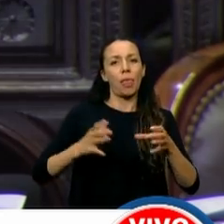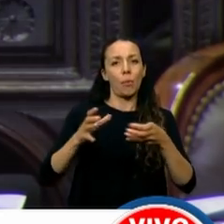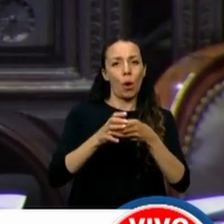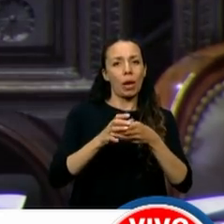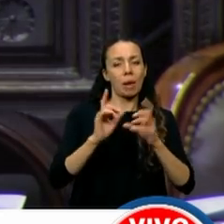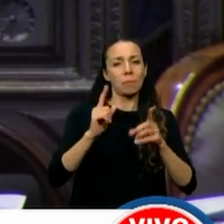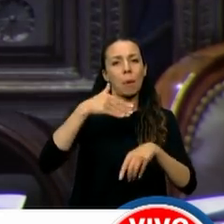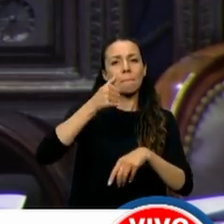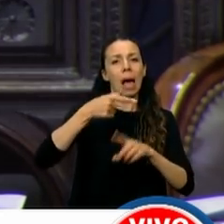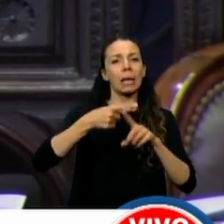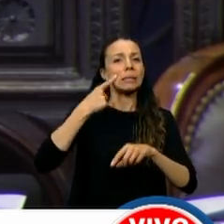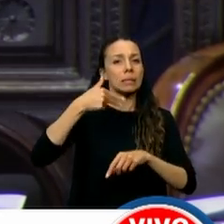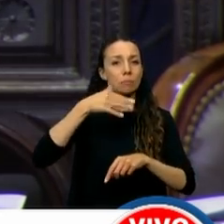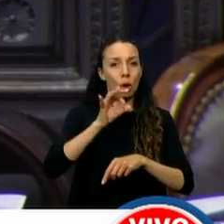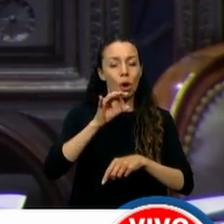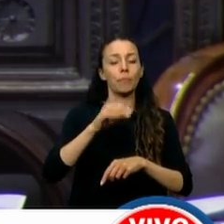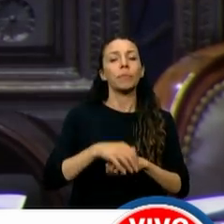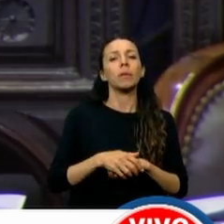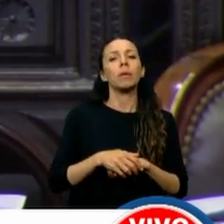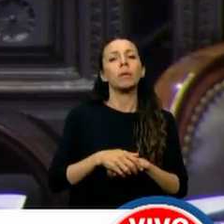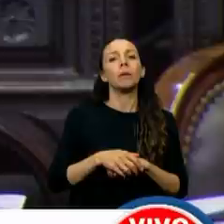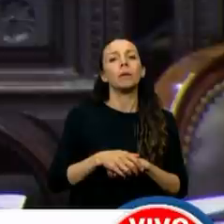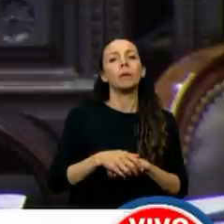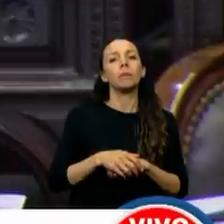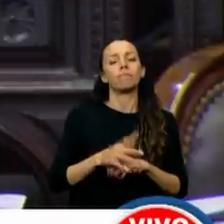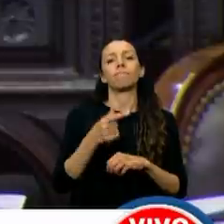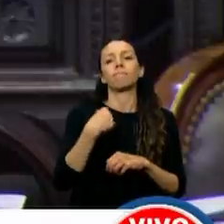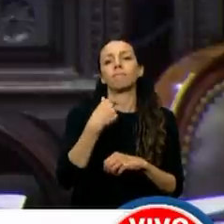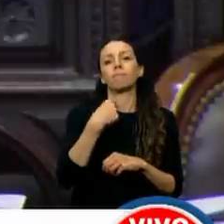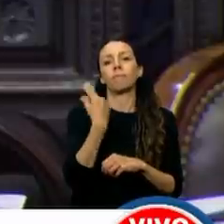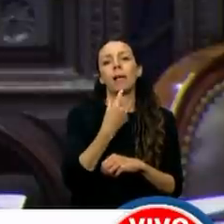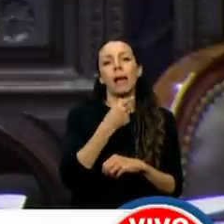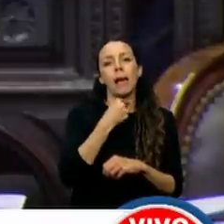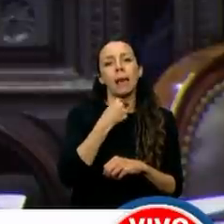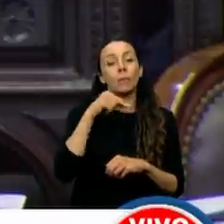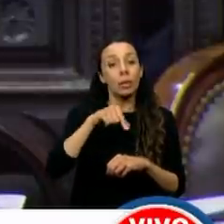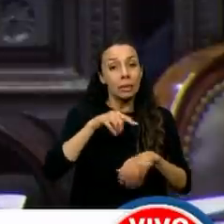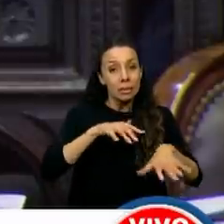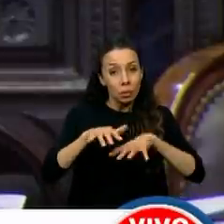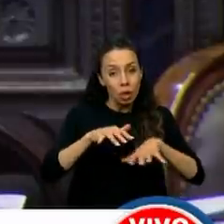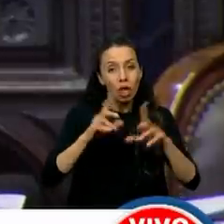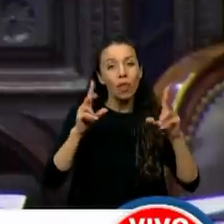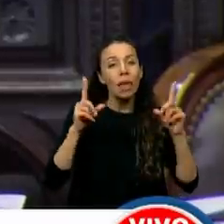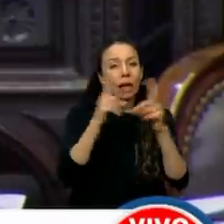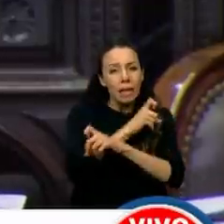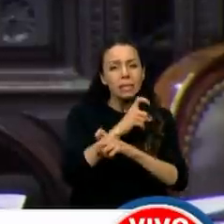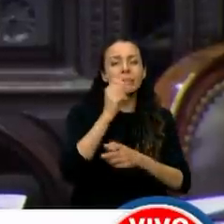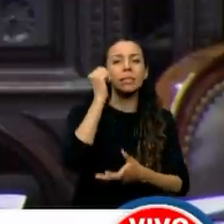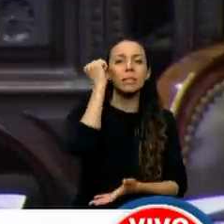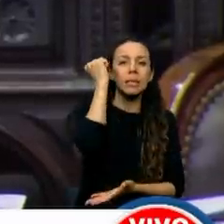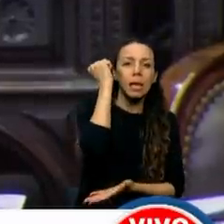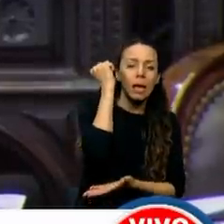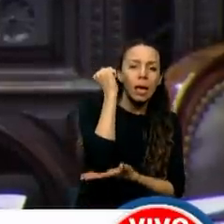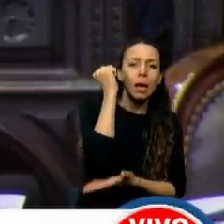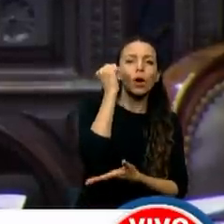poner este congreso a la altura de circunstancias y dar respuesta a esta situación de crisis ecológica y climática que estamos